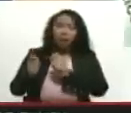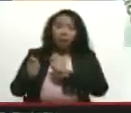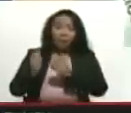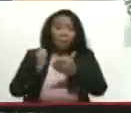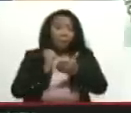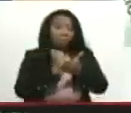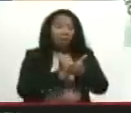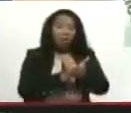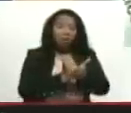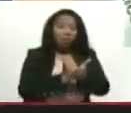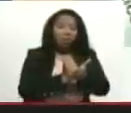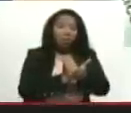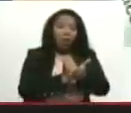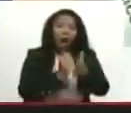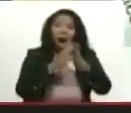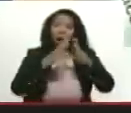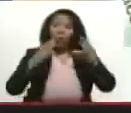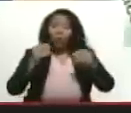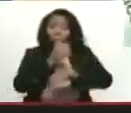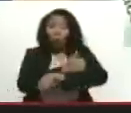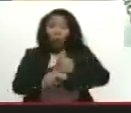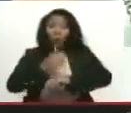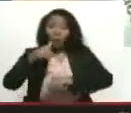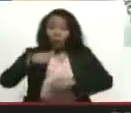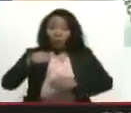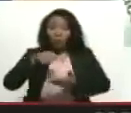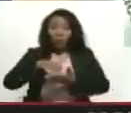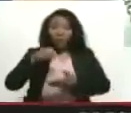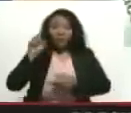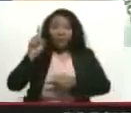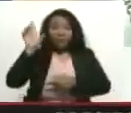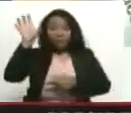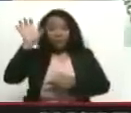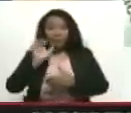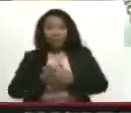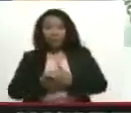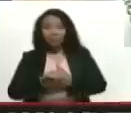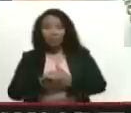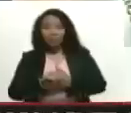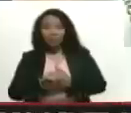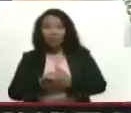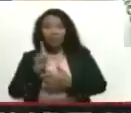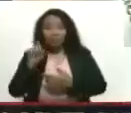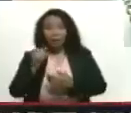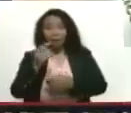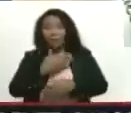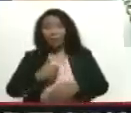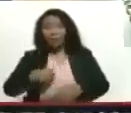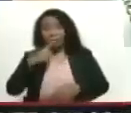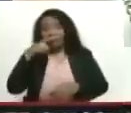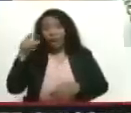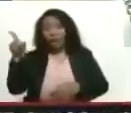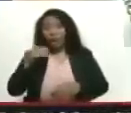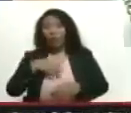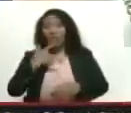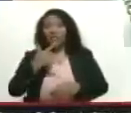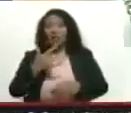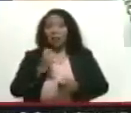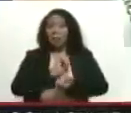masacrar a todas las autoridades del Estado de un país, incluyendo al presidente de la República, se pueden llamar presos